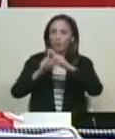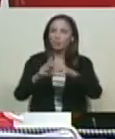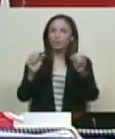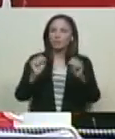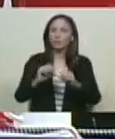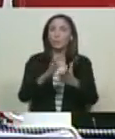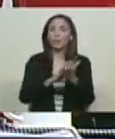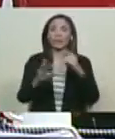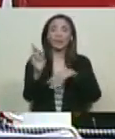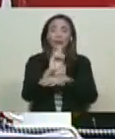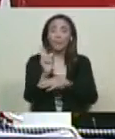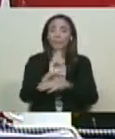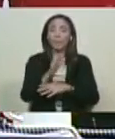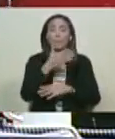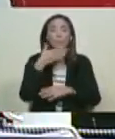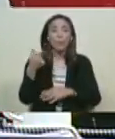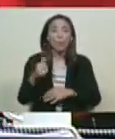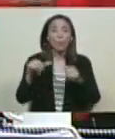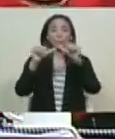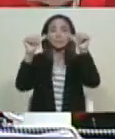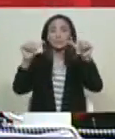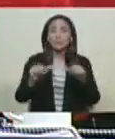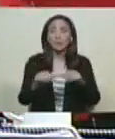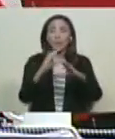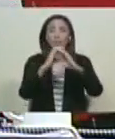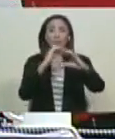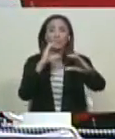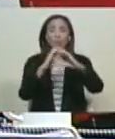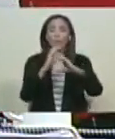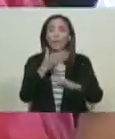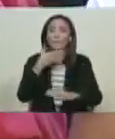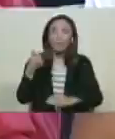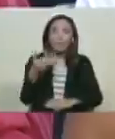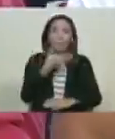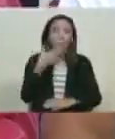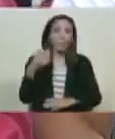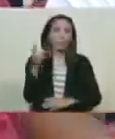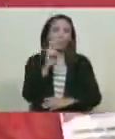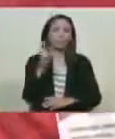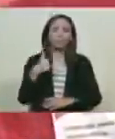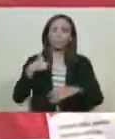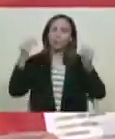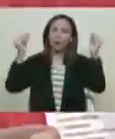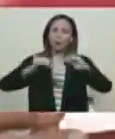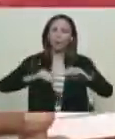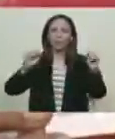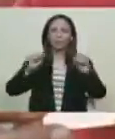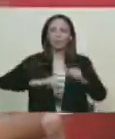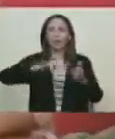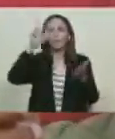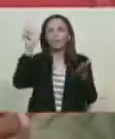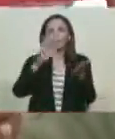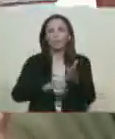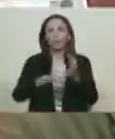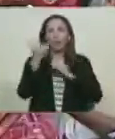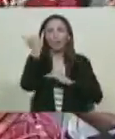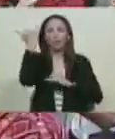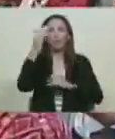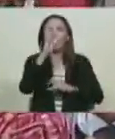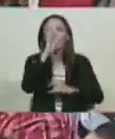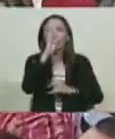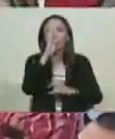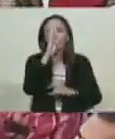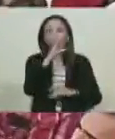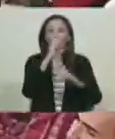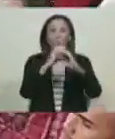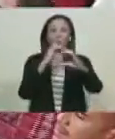transporte público ser el mejor que haya visto Venezuela jamás. Estoy de acuerdo. Aprobada la idea. La comisión